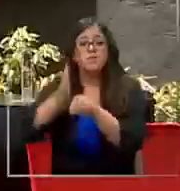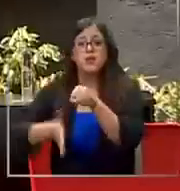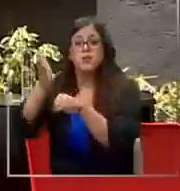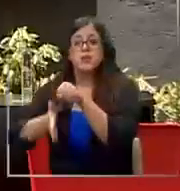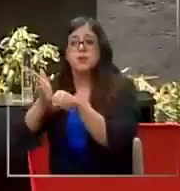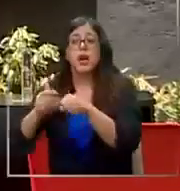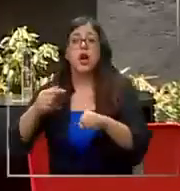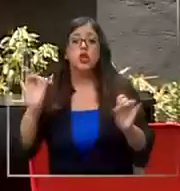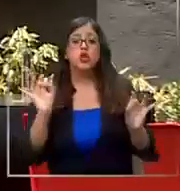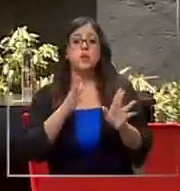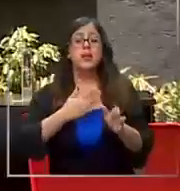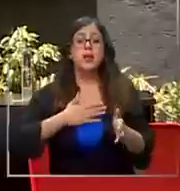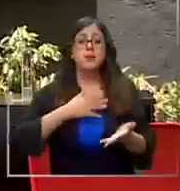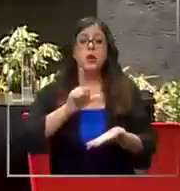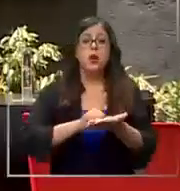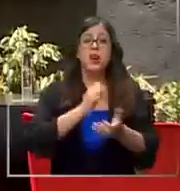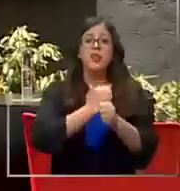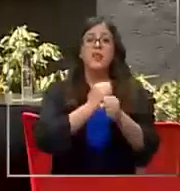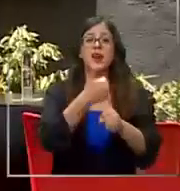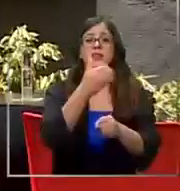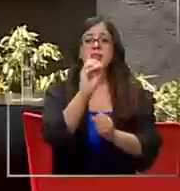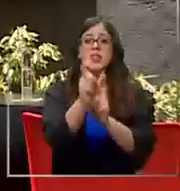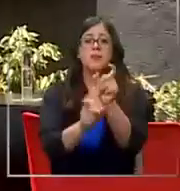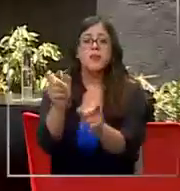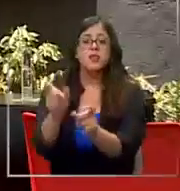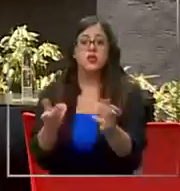Yo solo en mi local trabajan 60 personas.